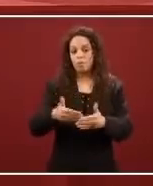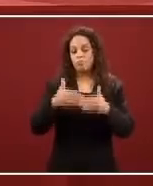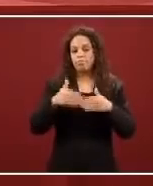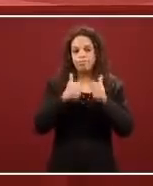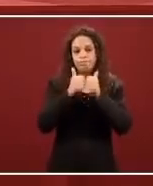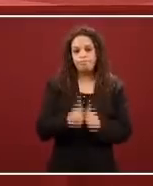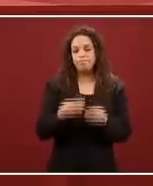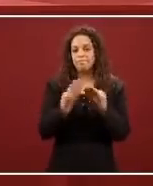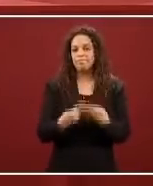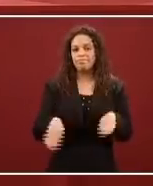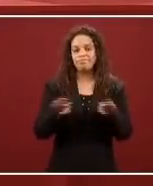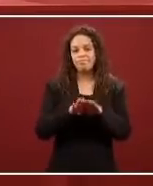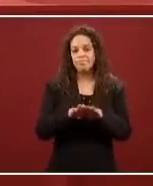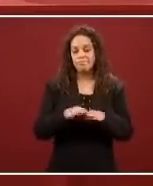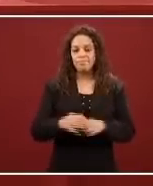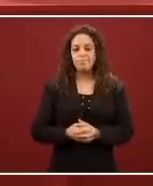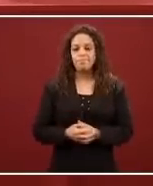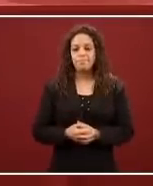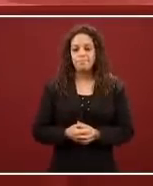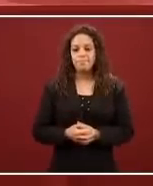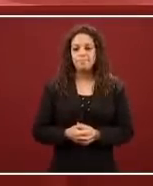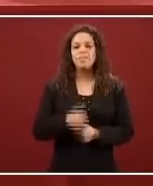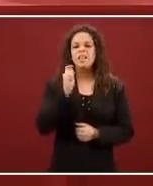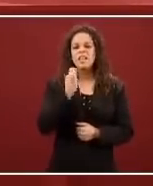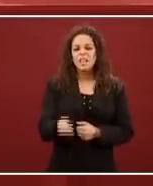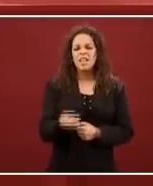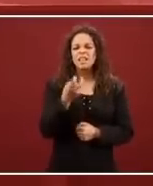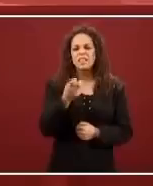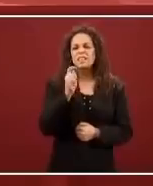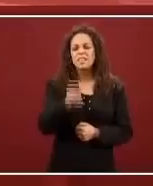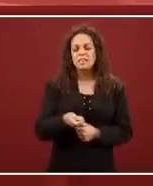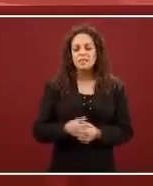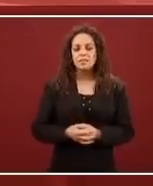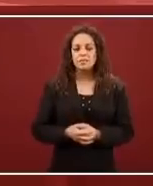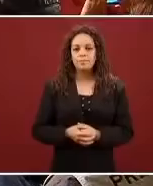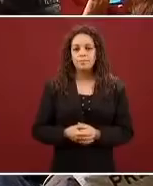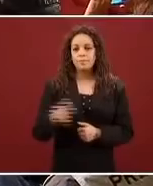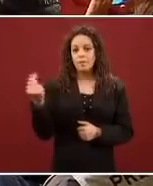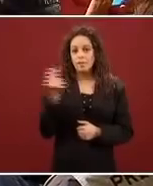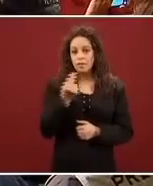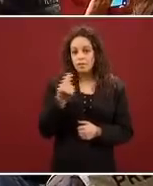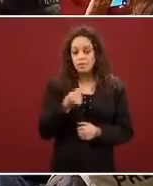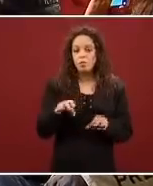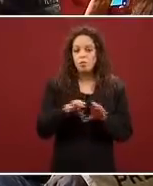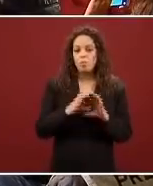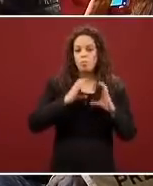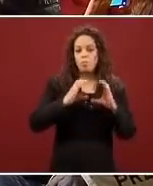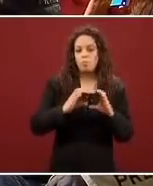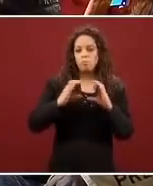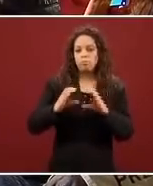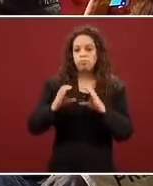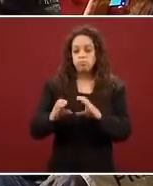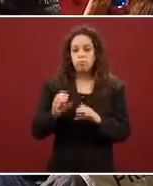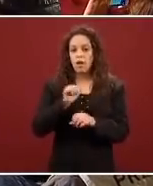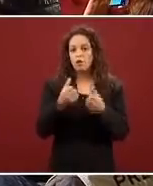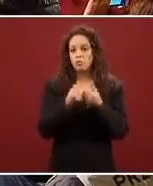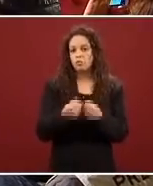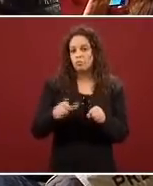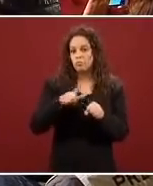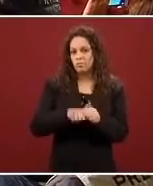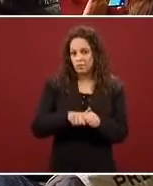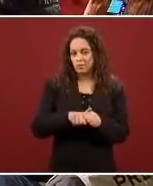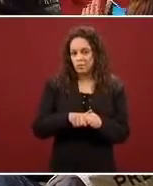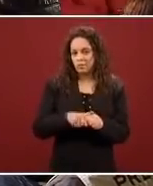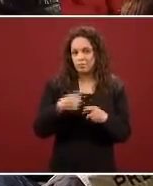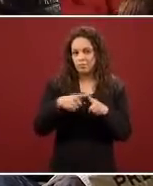Significa el tener medidas sociales, medidas de distanciamiento social, diferentes medidas